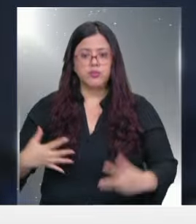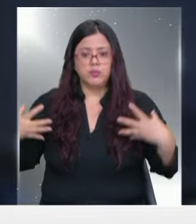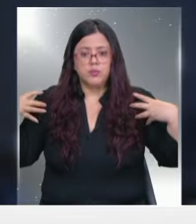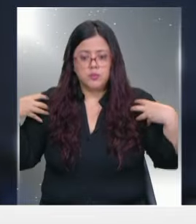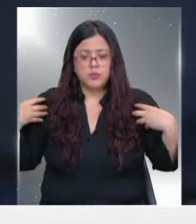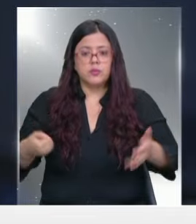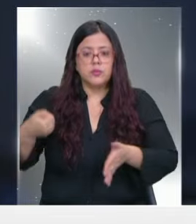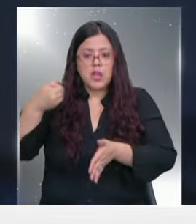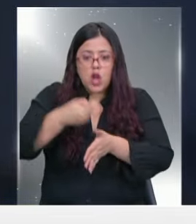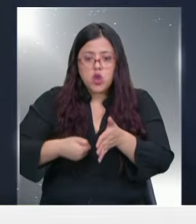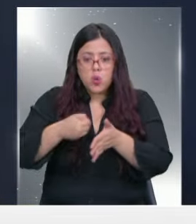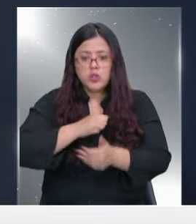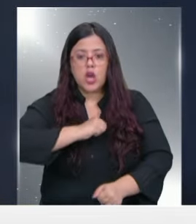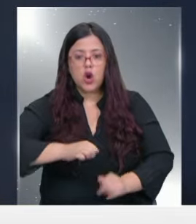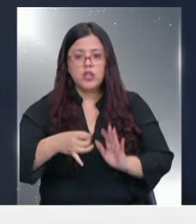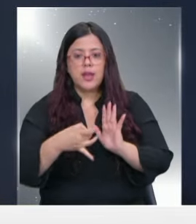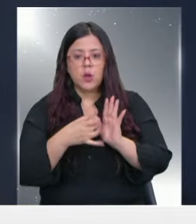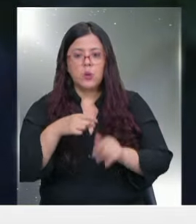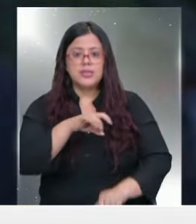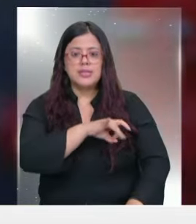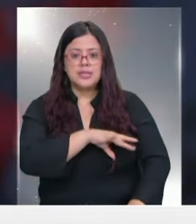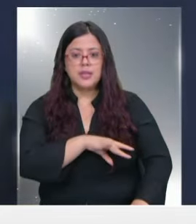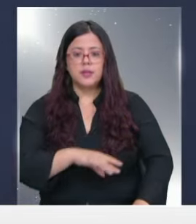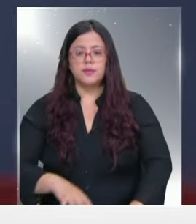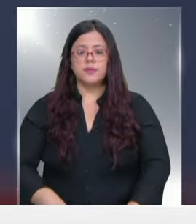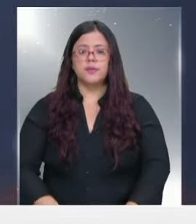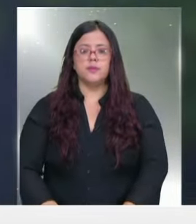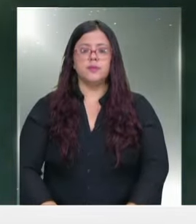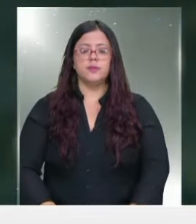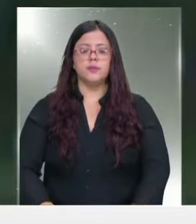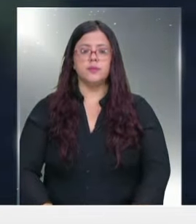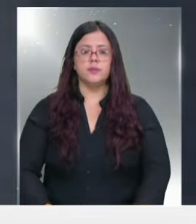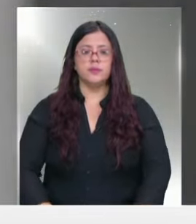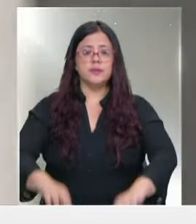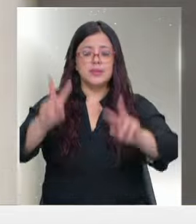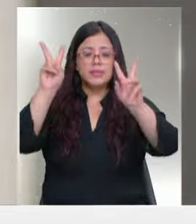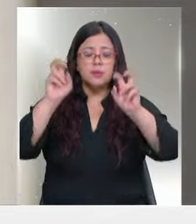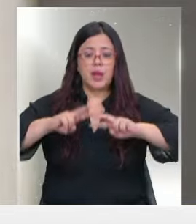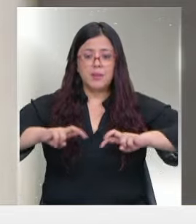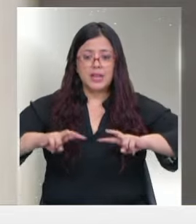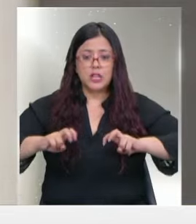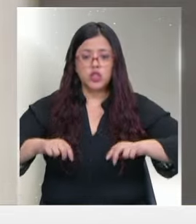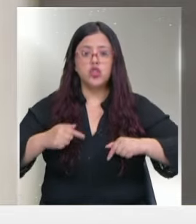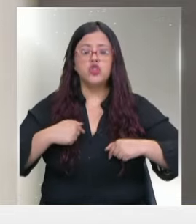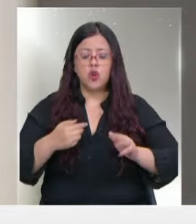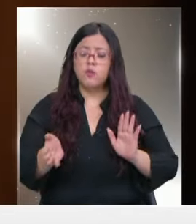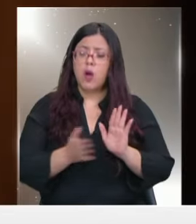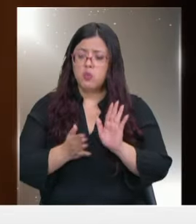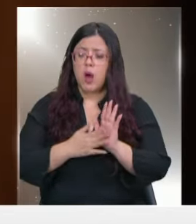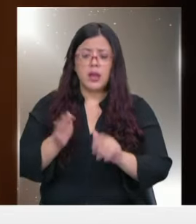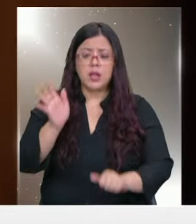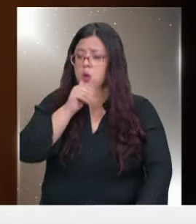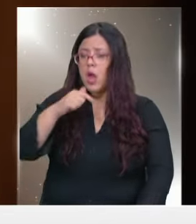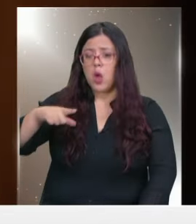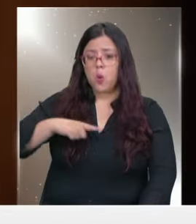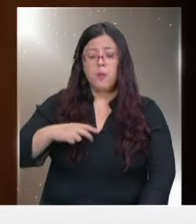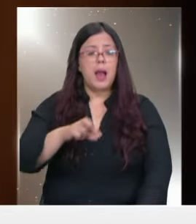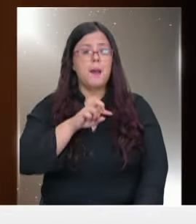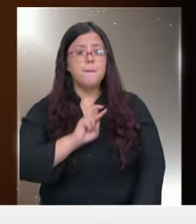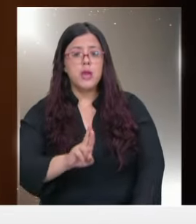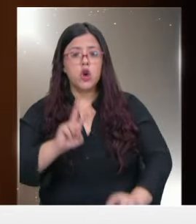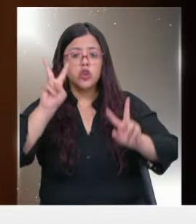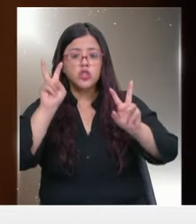de combatir la delincuencia en nuestro país. En el marco de la investigación demostraré mi inocencia. El peor de los